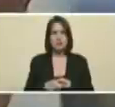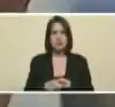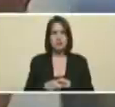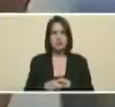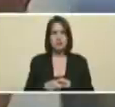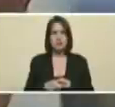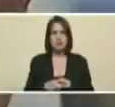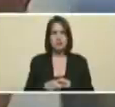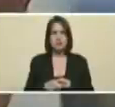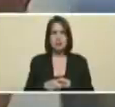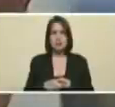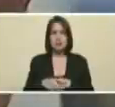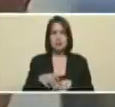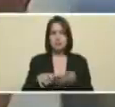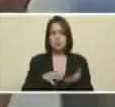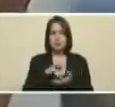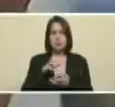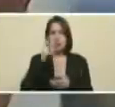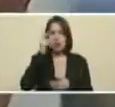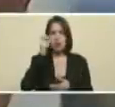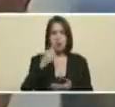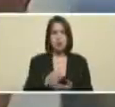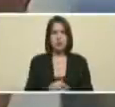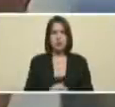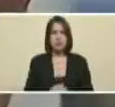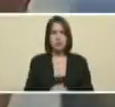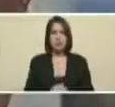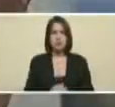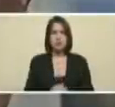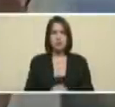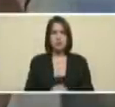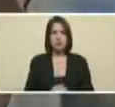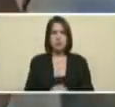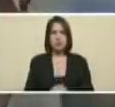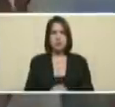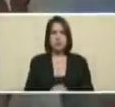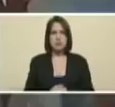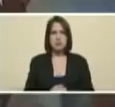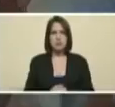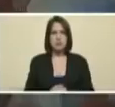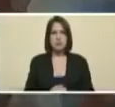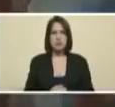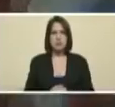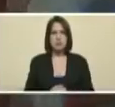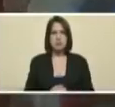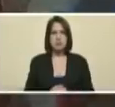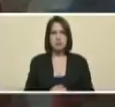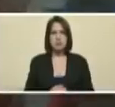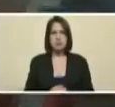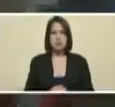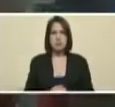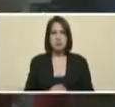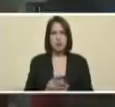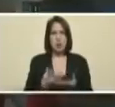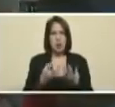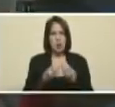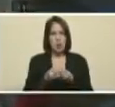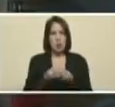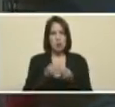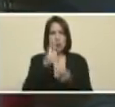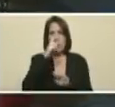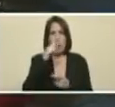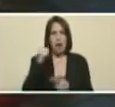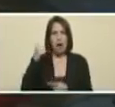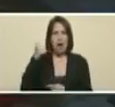Nos reunimos largamente. Y luego juntos fuimos transitando esos años que me tocaron